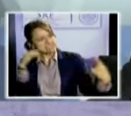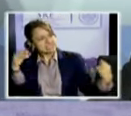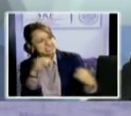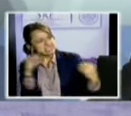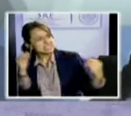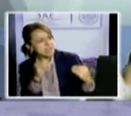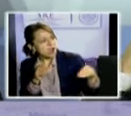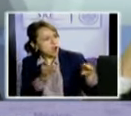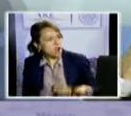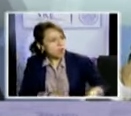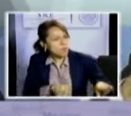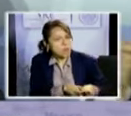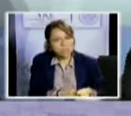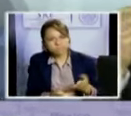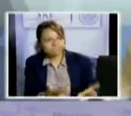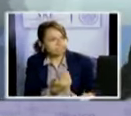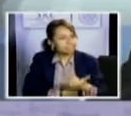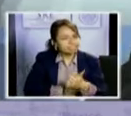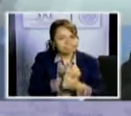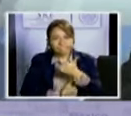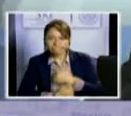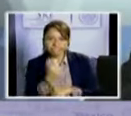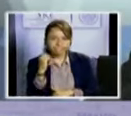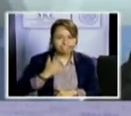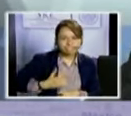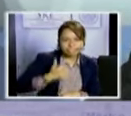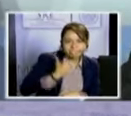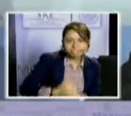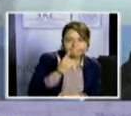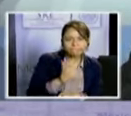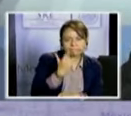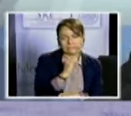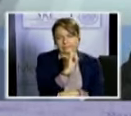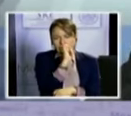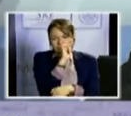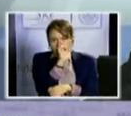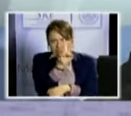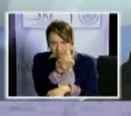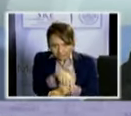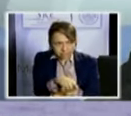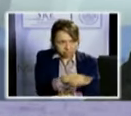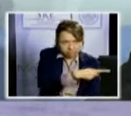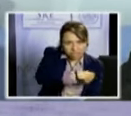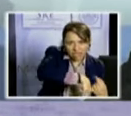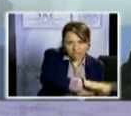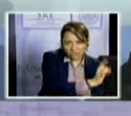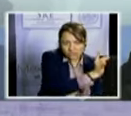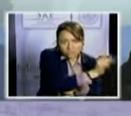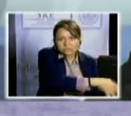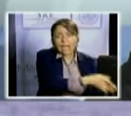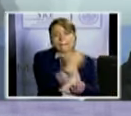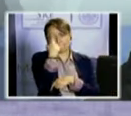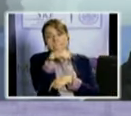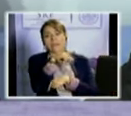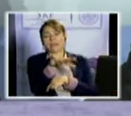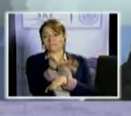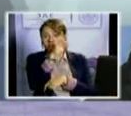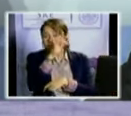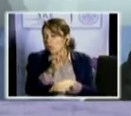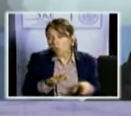van a identificar un conjunto de medidas, tanto de tipo